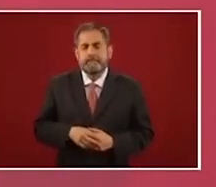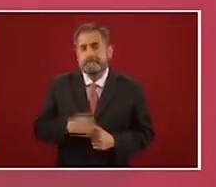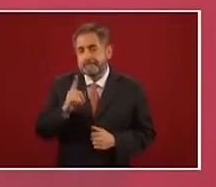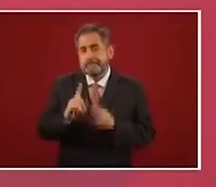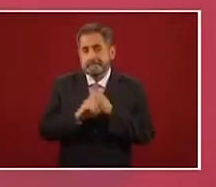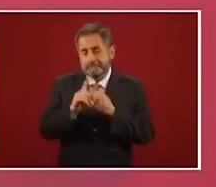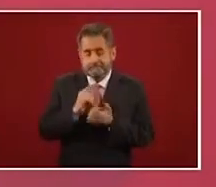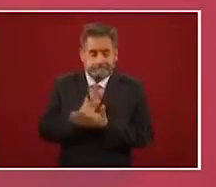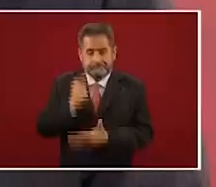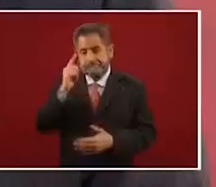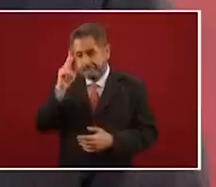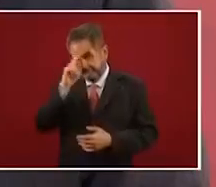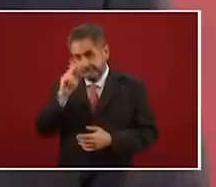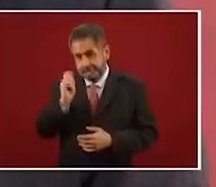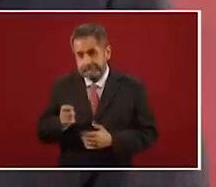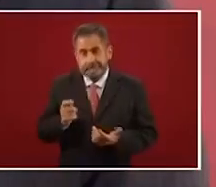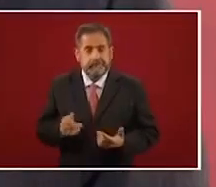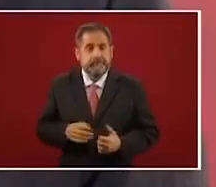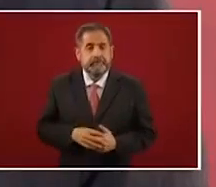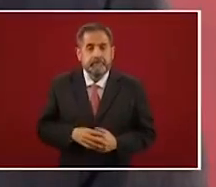grave que